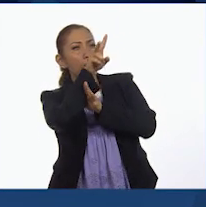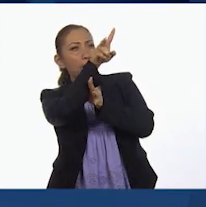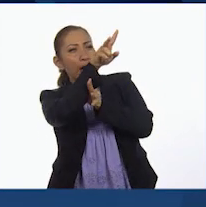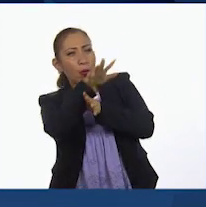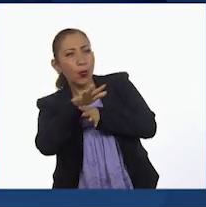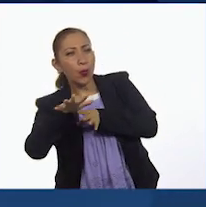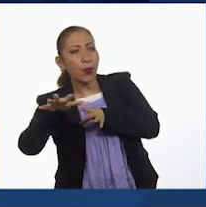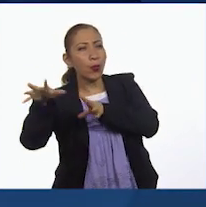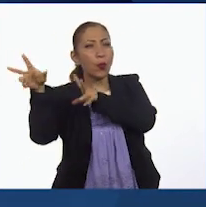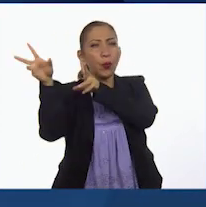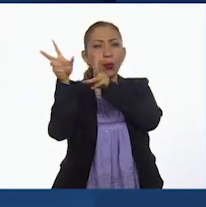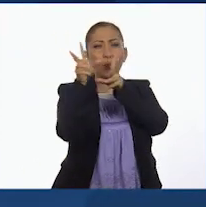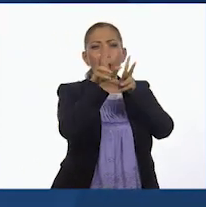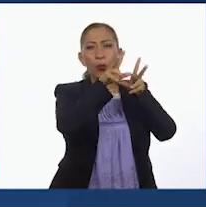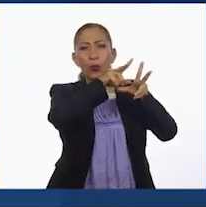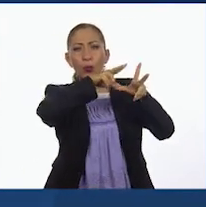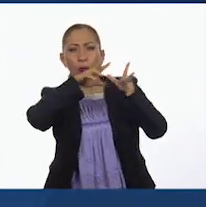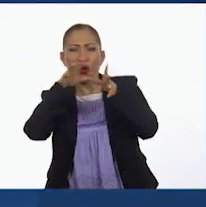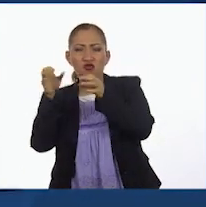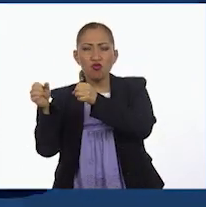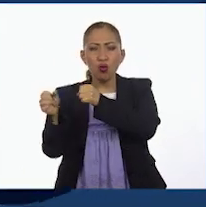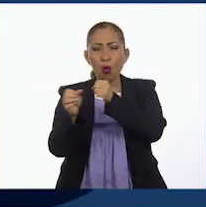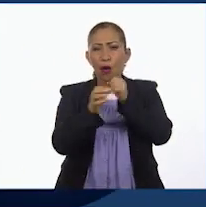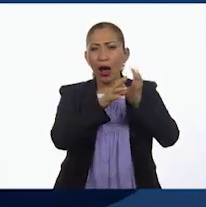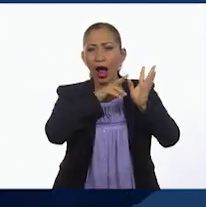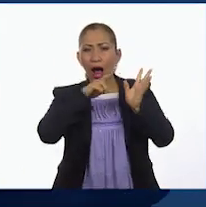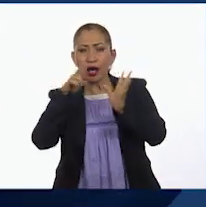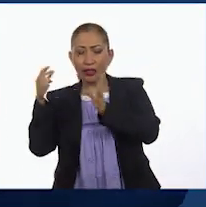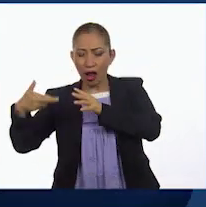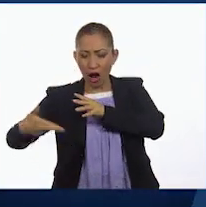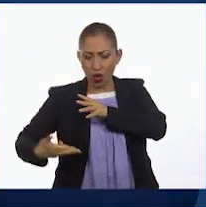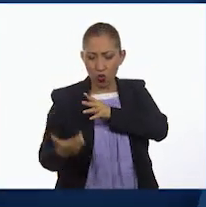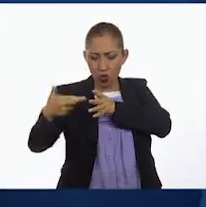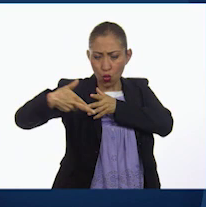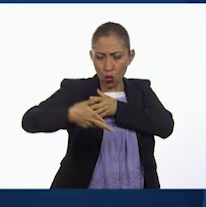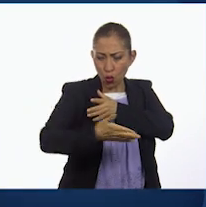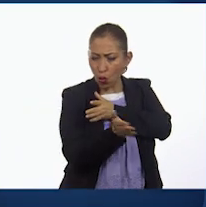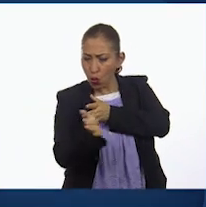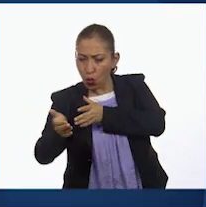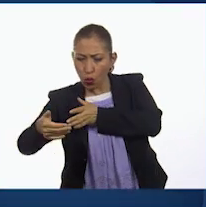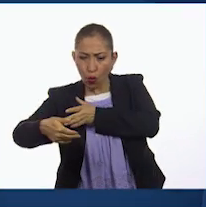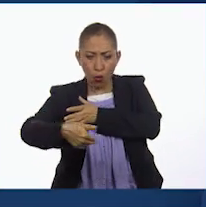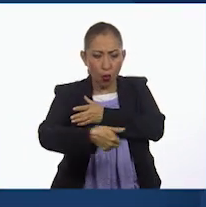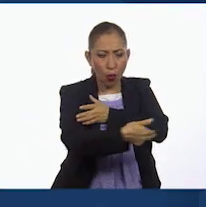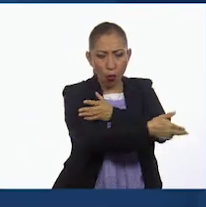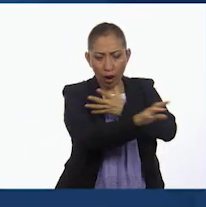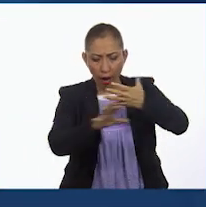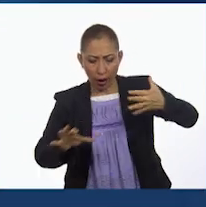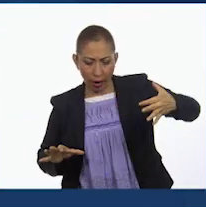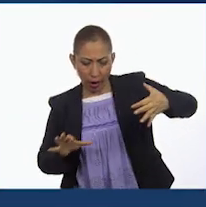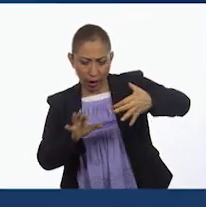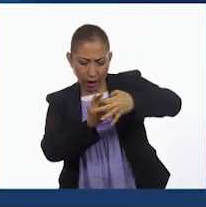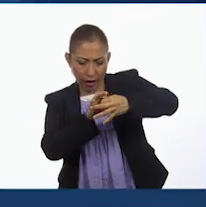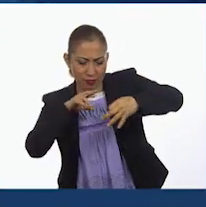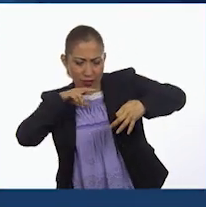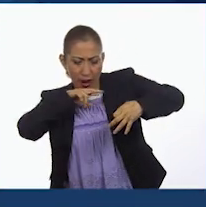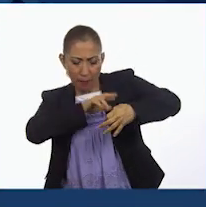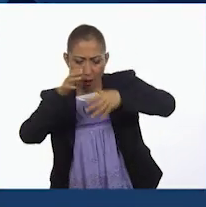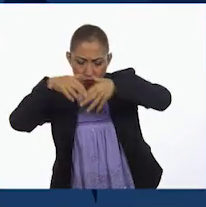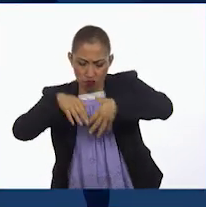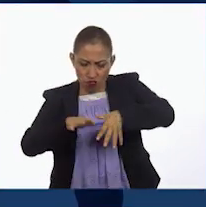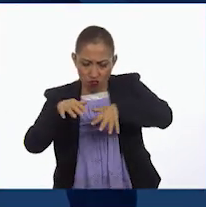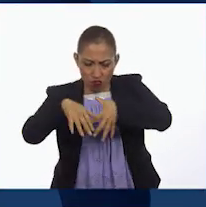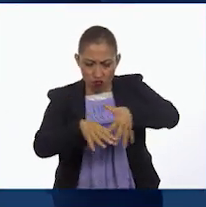la corriente agitada, turbulenta, de un río que curva, y funde vidriadas, rápidas